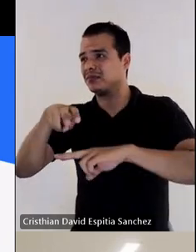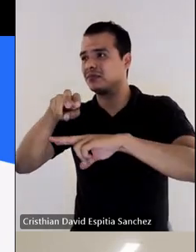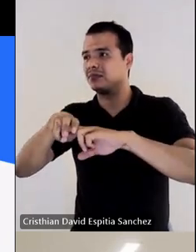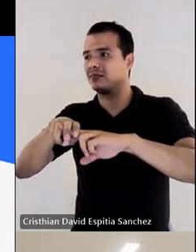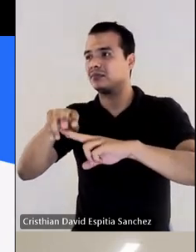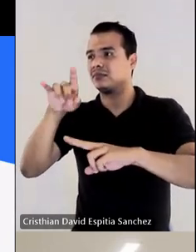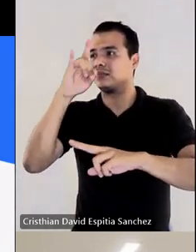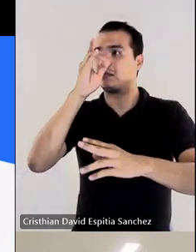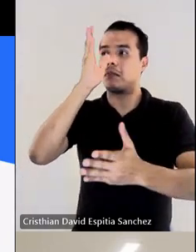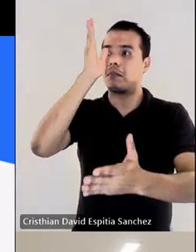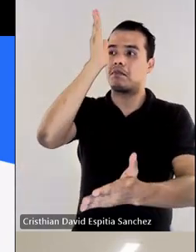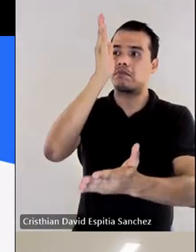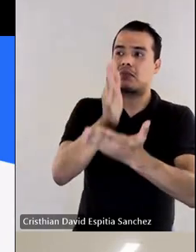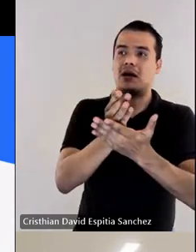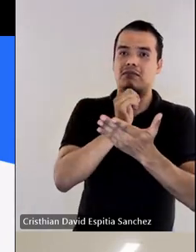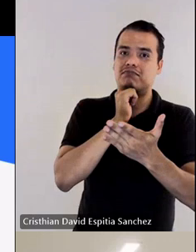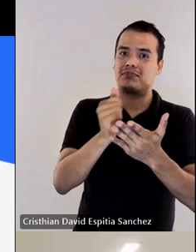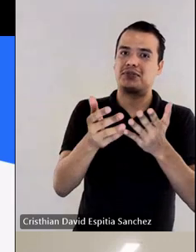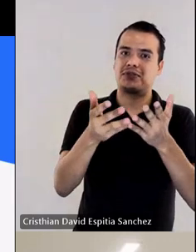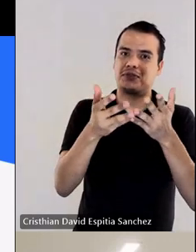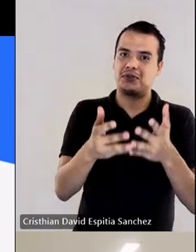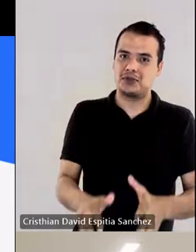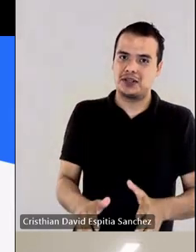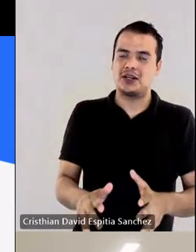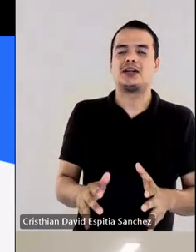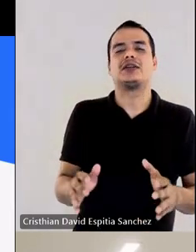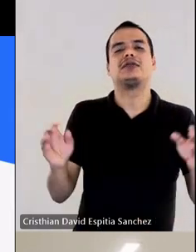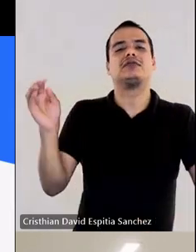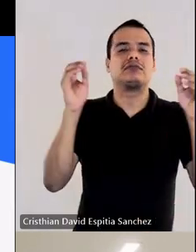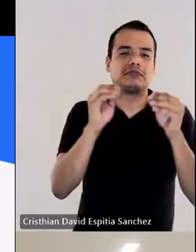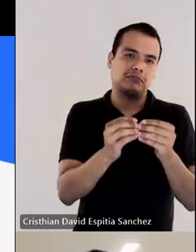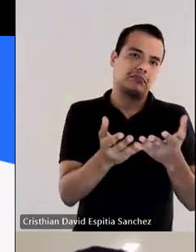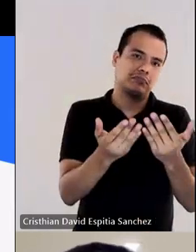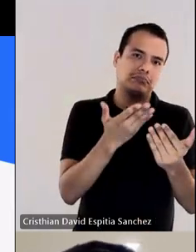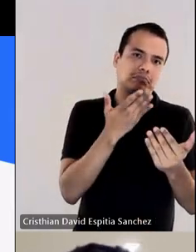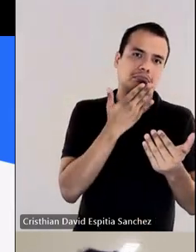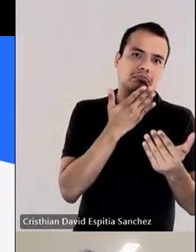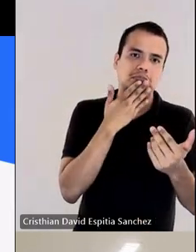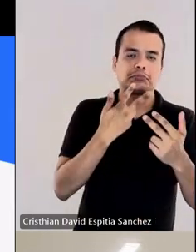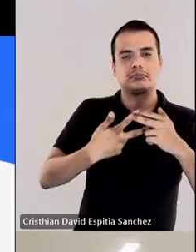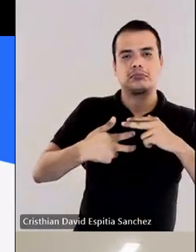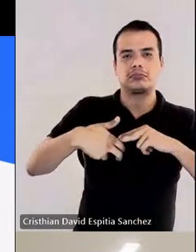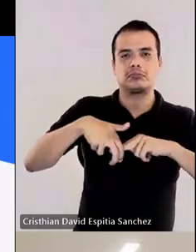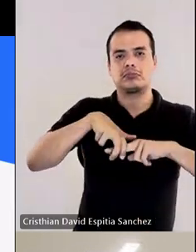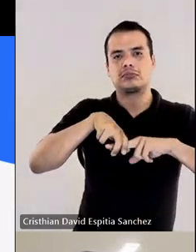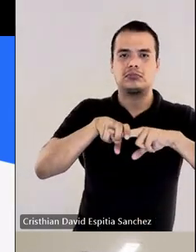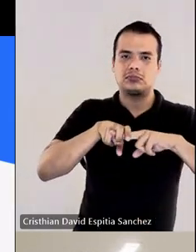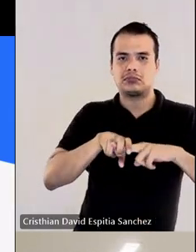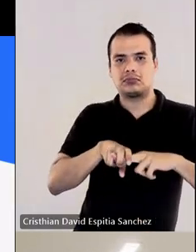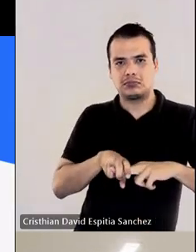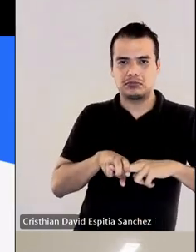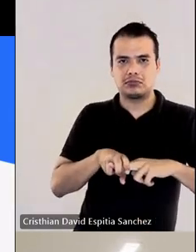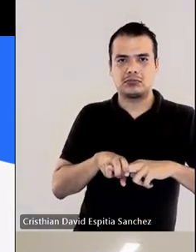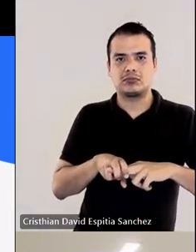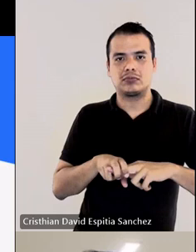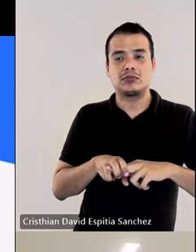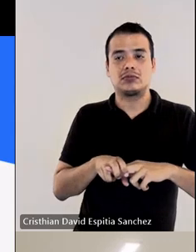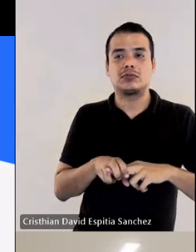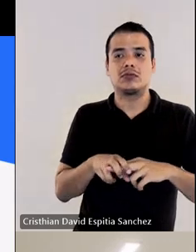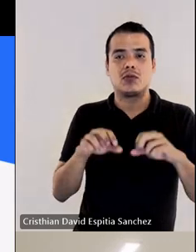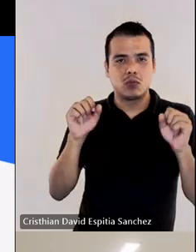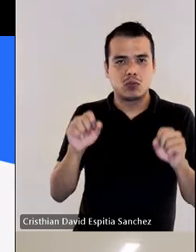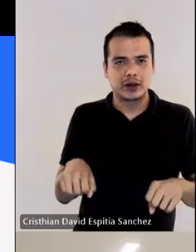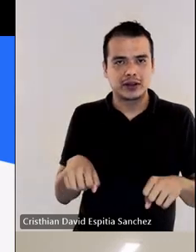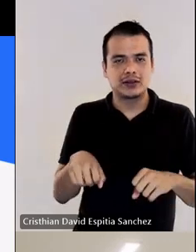pueda lastimarse. Podemos pedirle que se pueda sentar y coloque su cabeza en medio de sus piernas, así